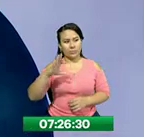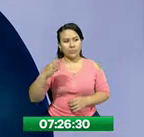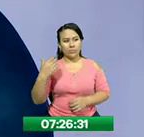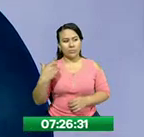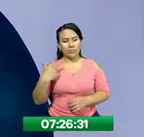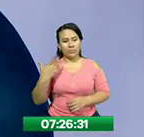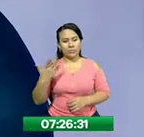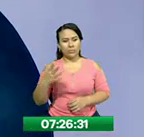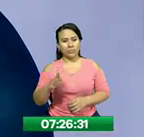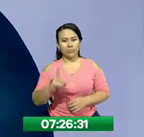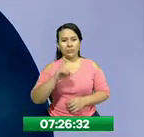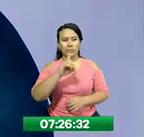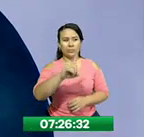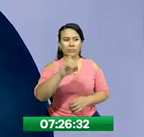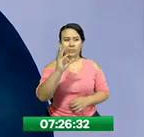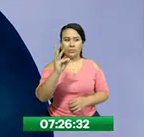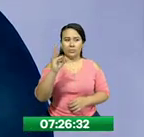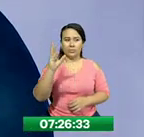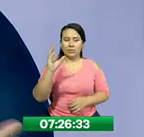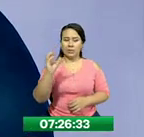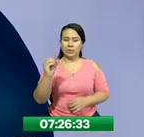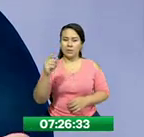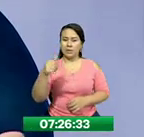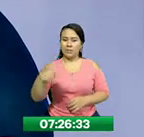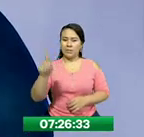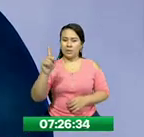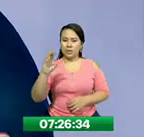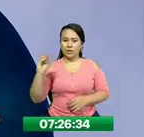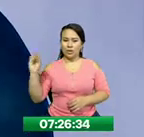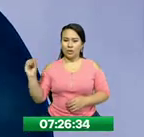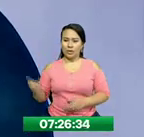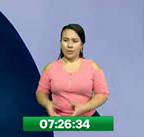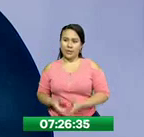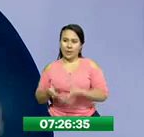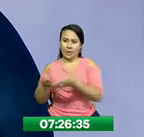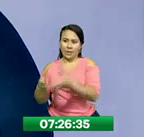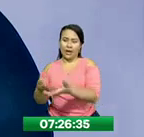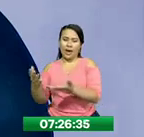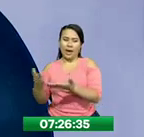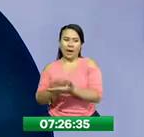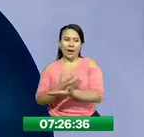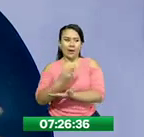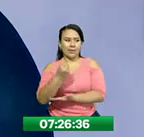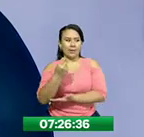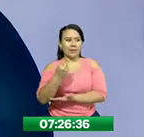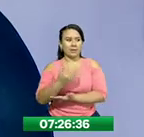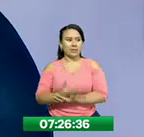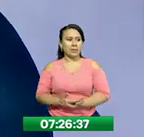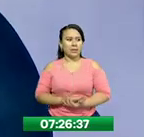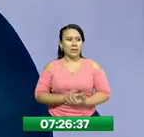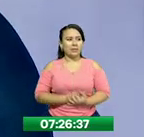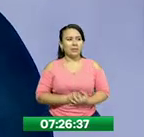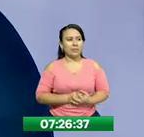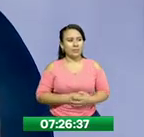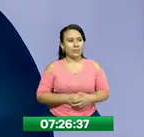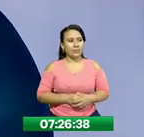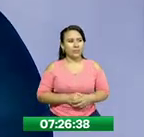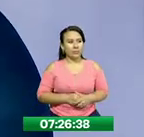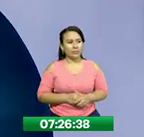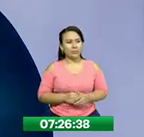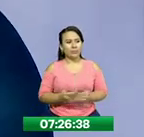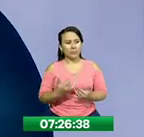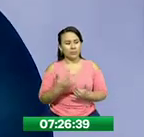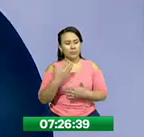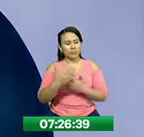tiene alrededor de 165 millones que deja de ganancias superávit. En este caso, sabes, las empresas públicas no tenemos